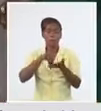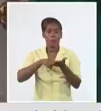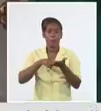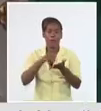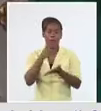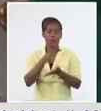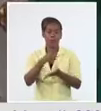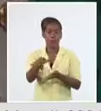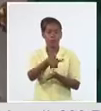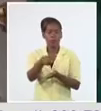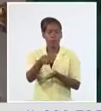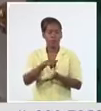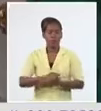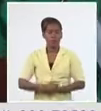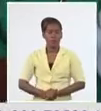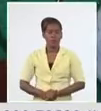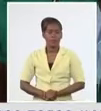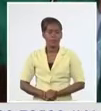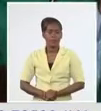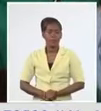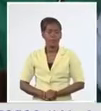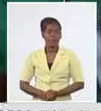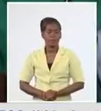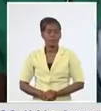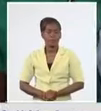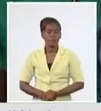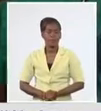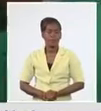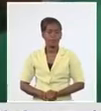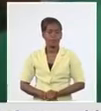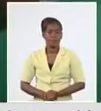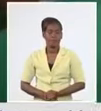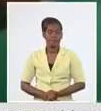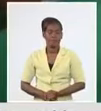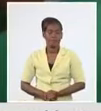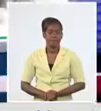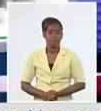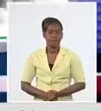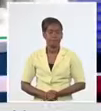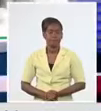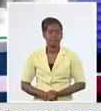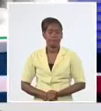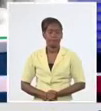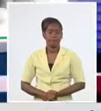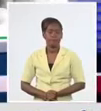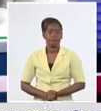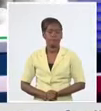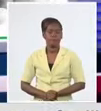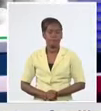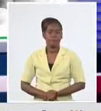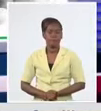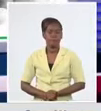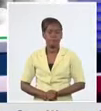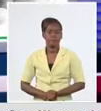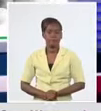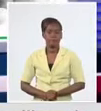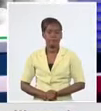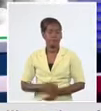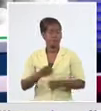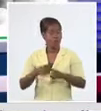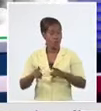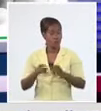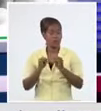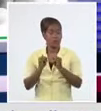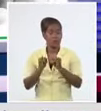atiende. Tony Pupo y Miguel Reyes, Sistema Informativo de la Televisión Cubana. Comenzamos con otros temas.